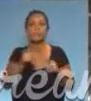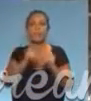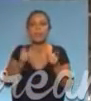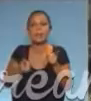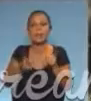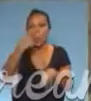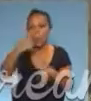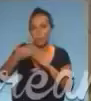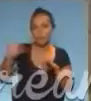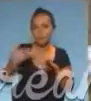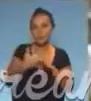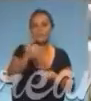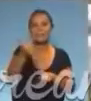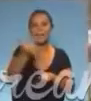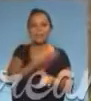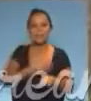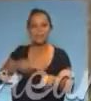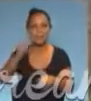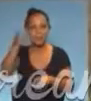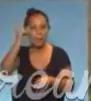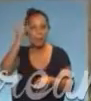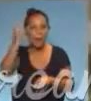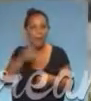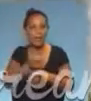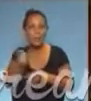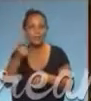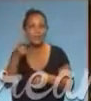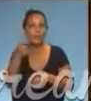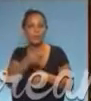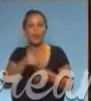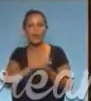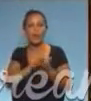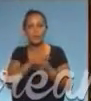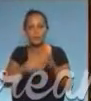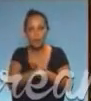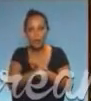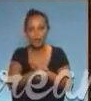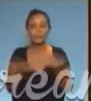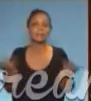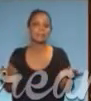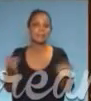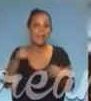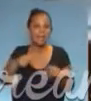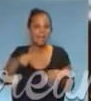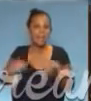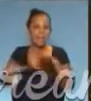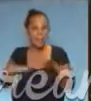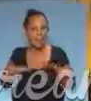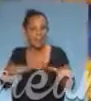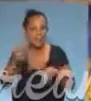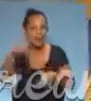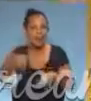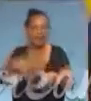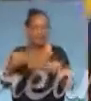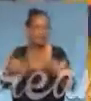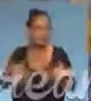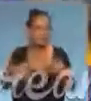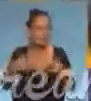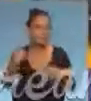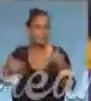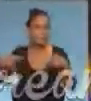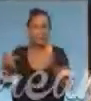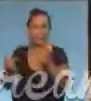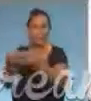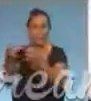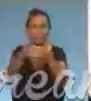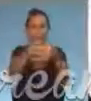6 presidentes en el Perú tienen causas de corrupción, y por lo tanto es este un escenario donde hay muchas fuerzas políticas que